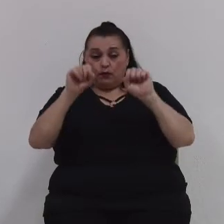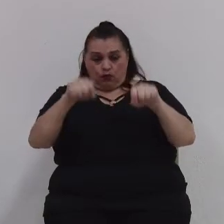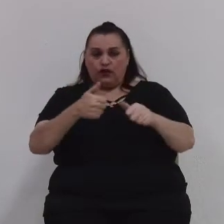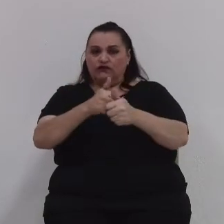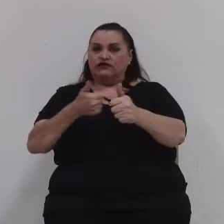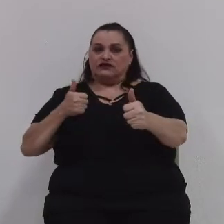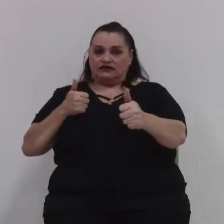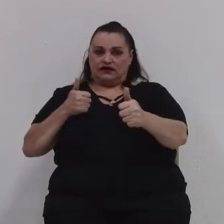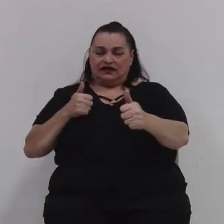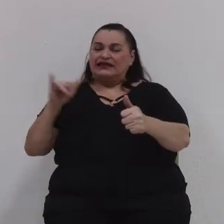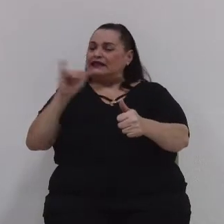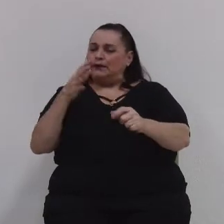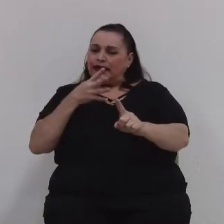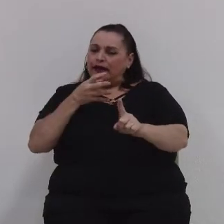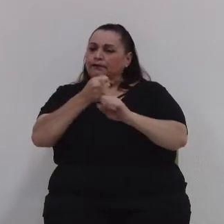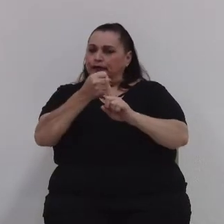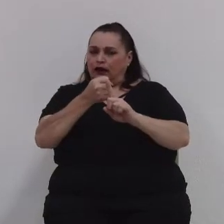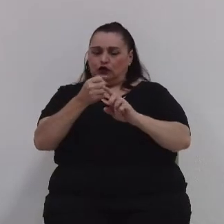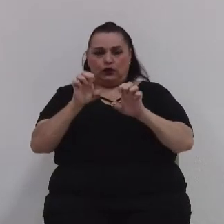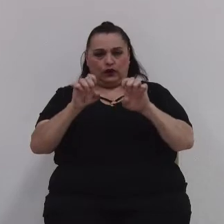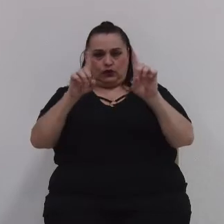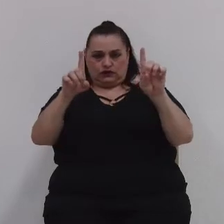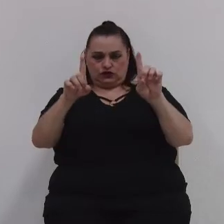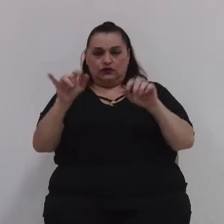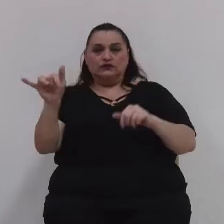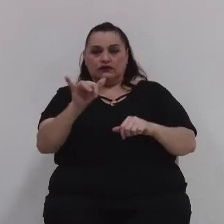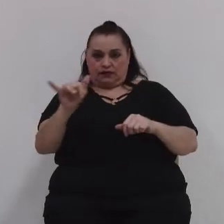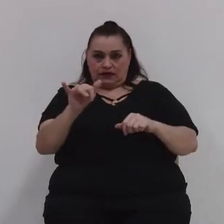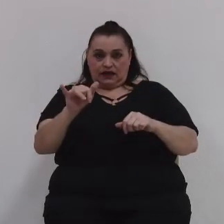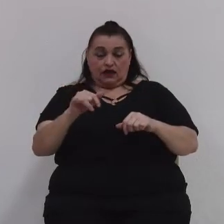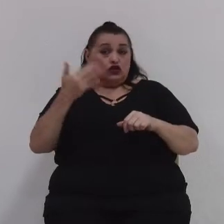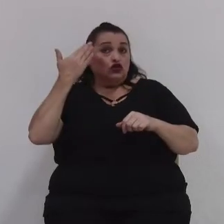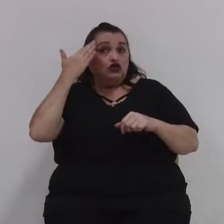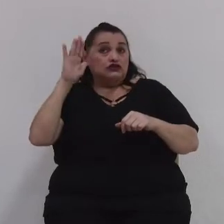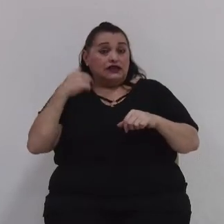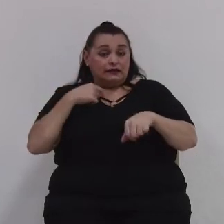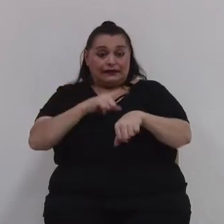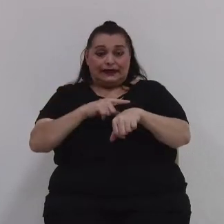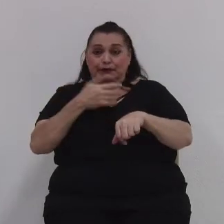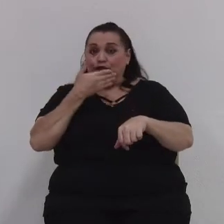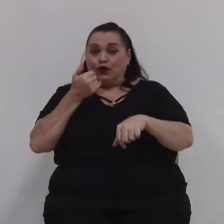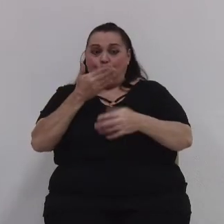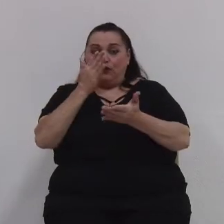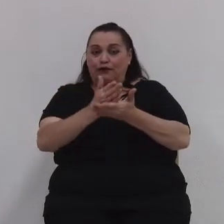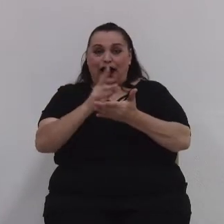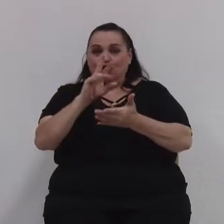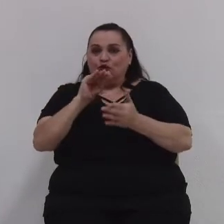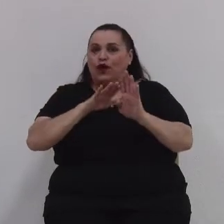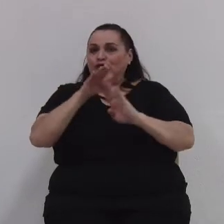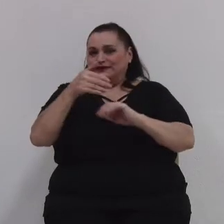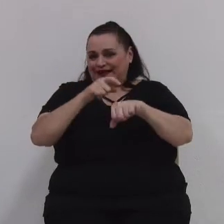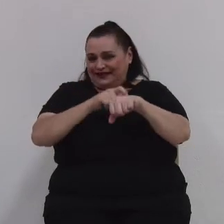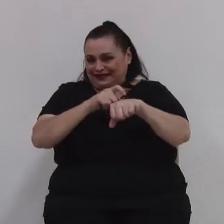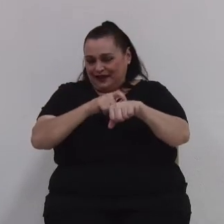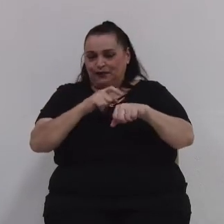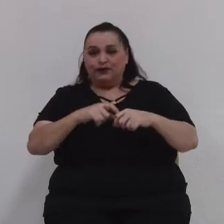sino que va a tener un impacto también en la educación. Y no sé cuánto llevo, pero mejor paro porque no quiero abusar, y